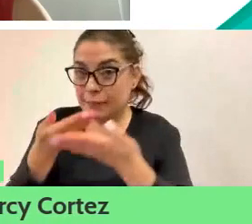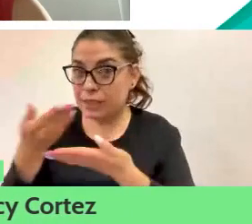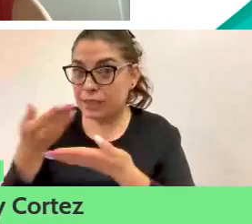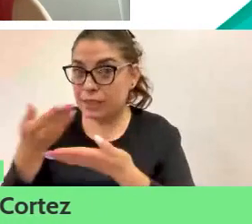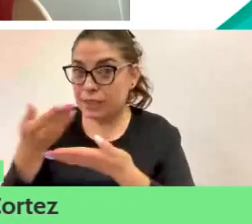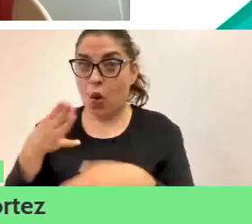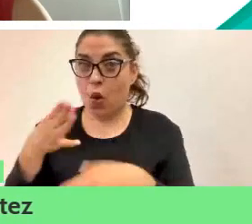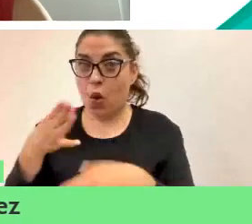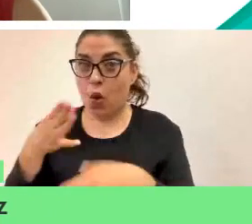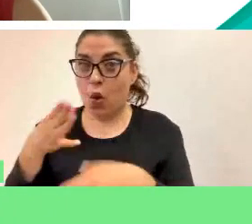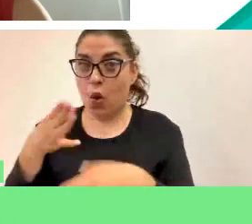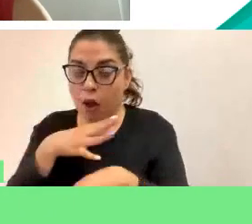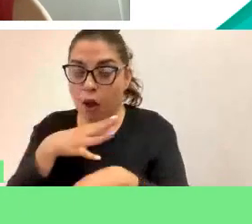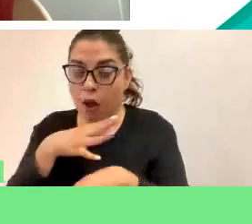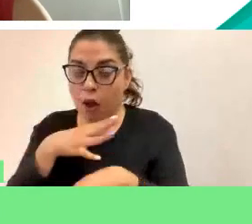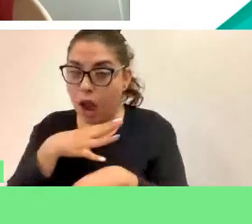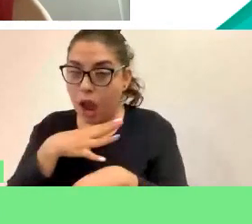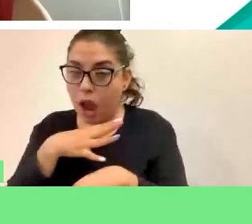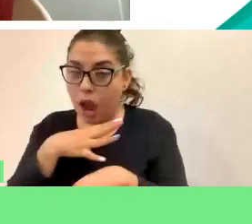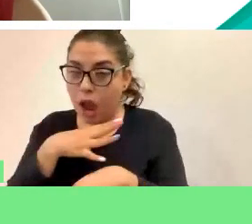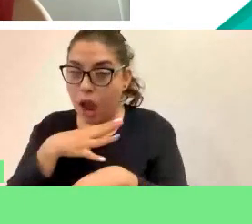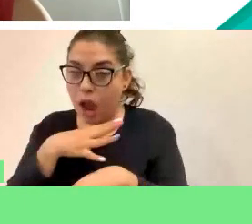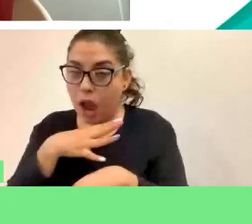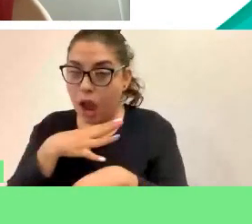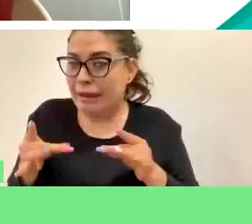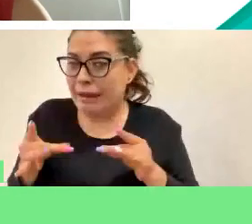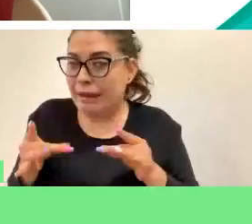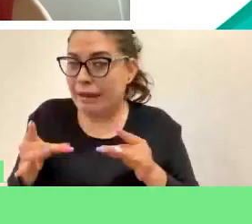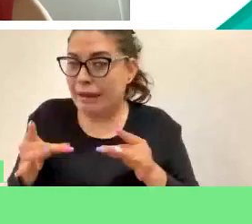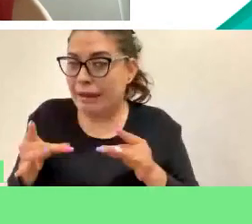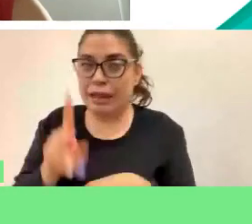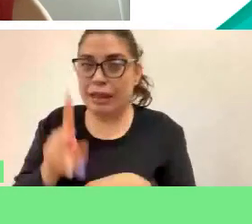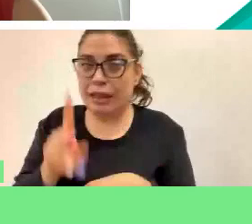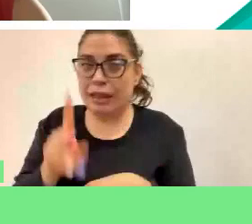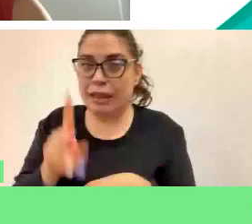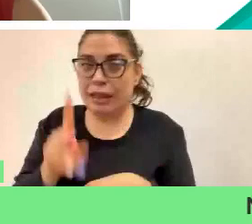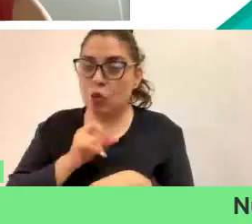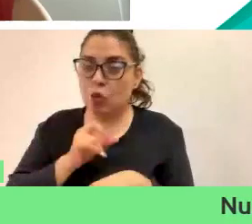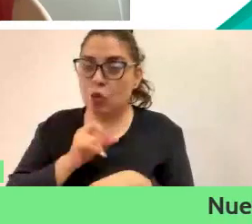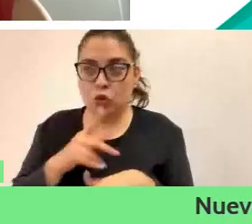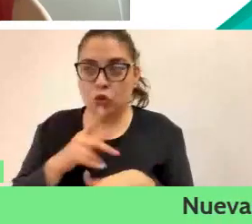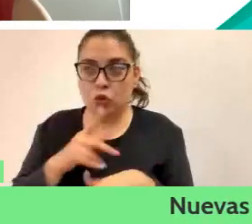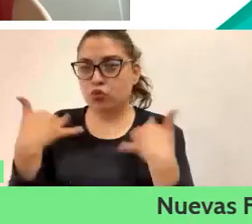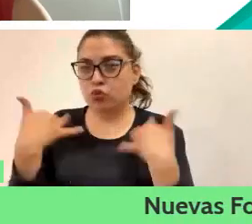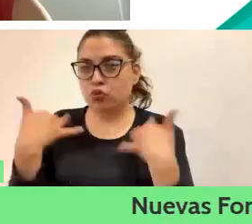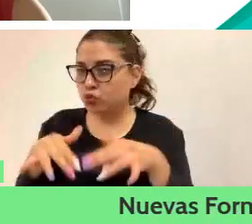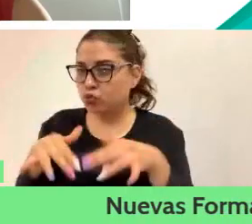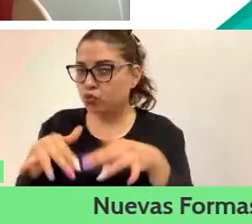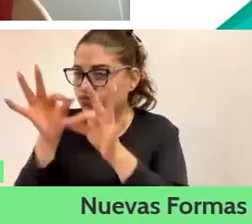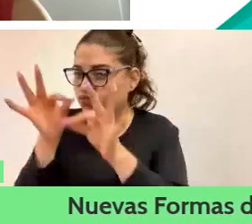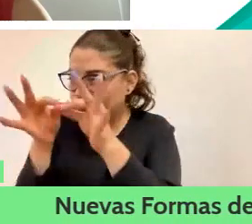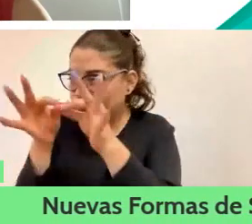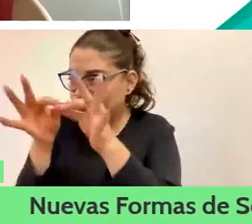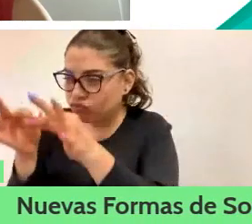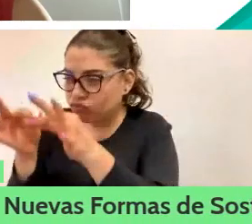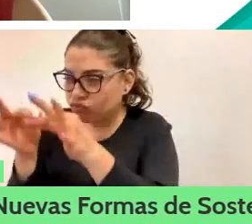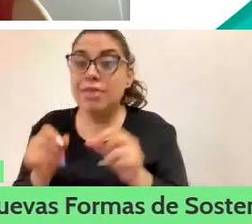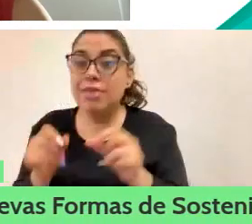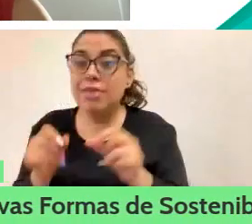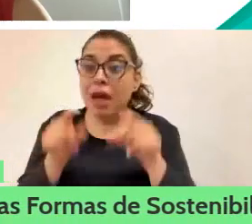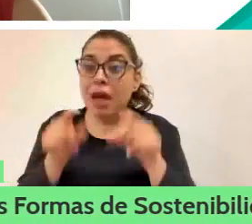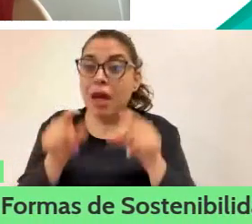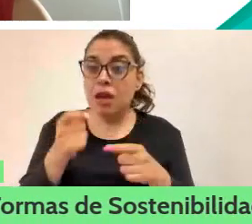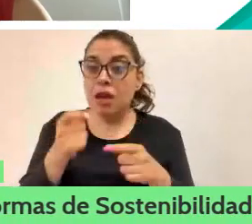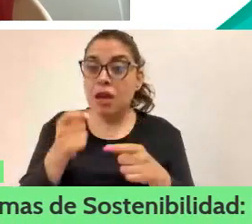un servicio de alta calidad, muy, muy, muy detallista en todo lo que es calidad. También hay un equipo que hace digitalización de